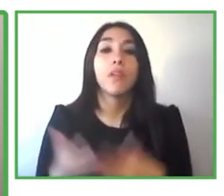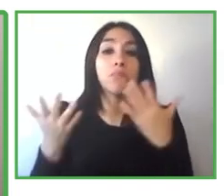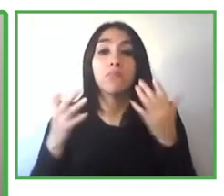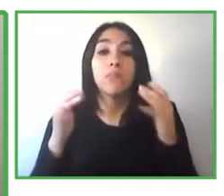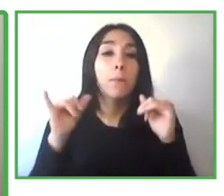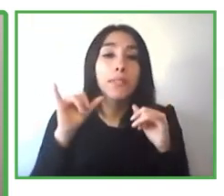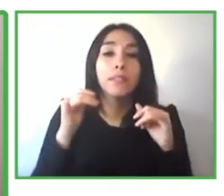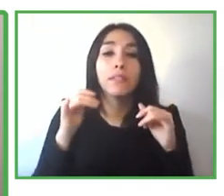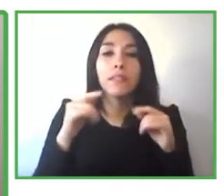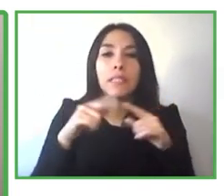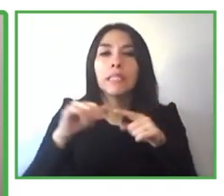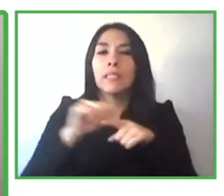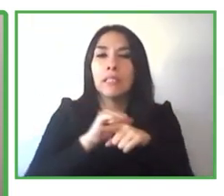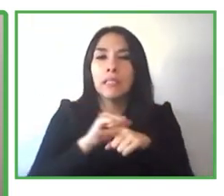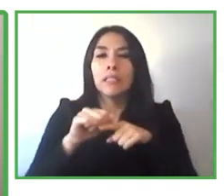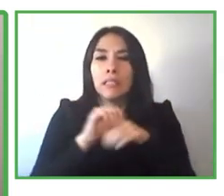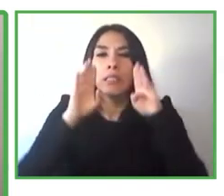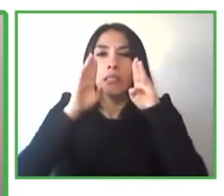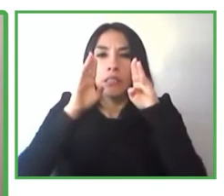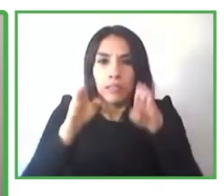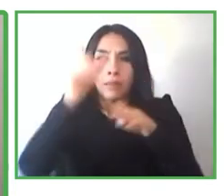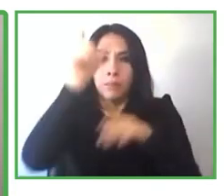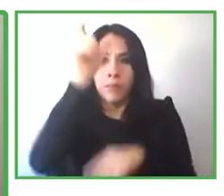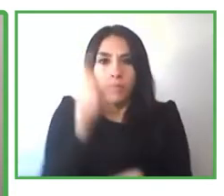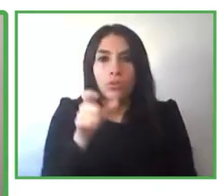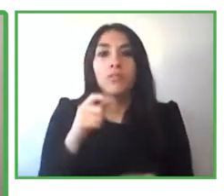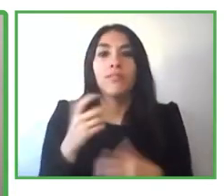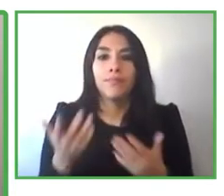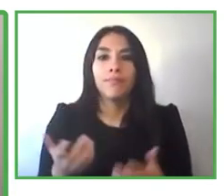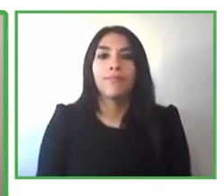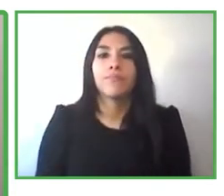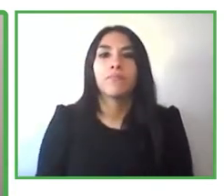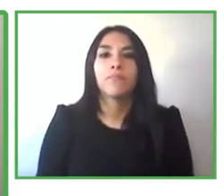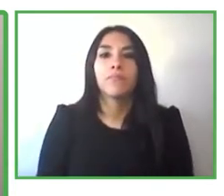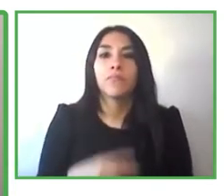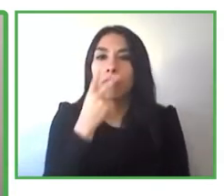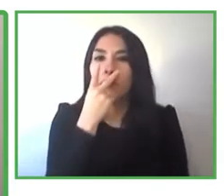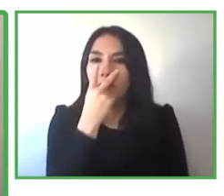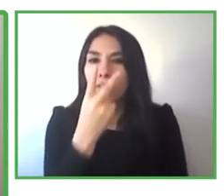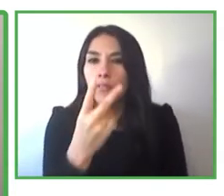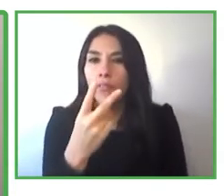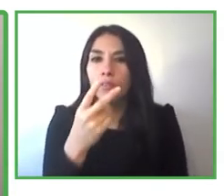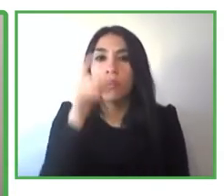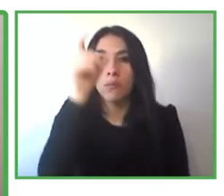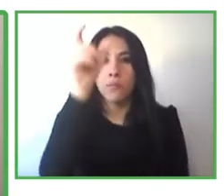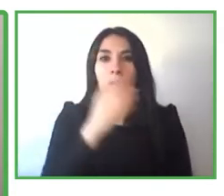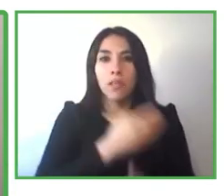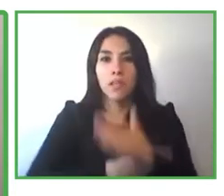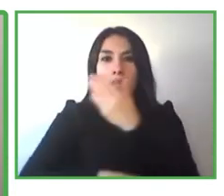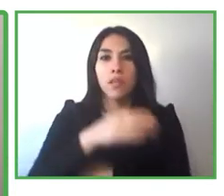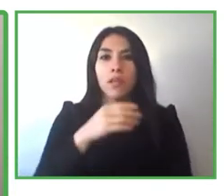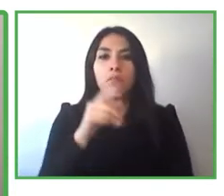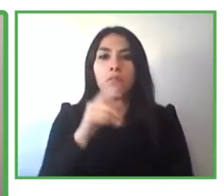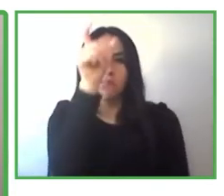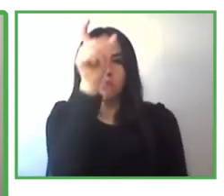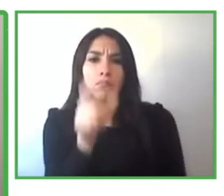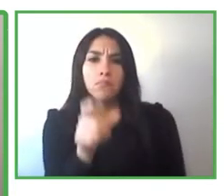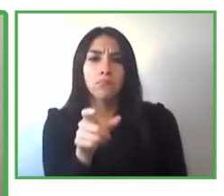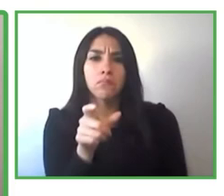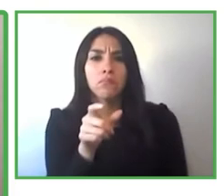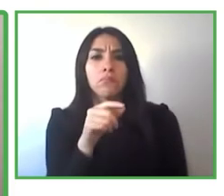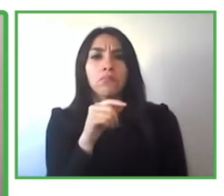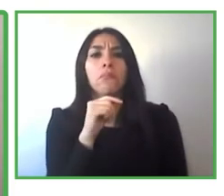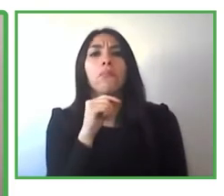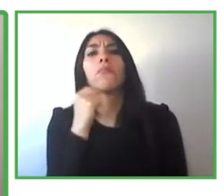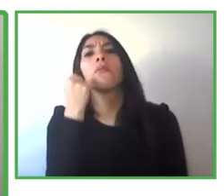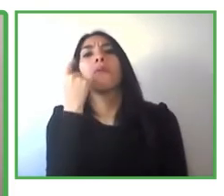Claro, primero ven tus capacidades, quién eres. Y no te deberían tratar distinto simplemente porque tienes una discapacidad. Claro, ¿y nos